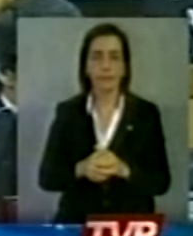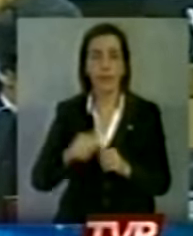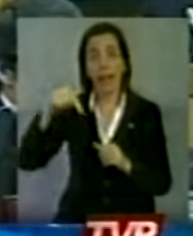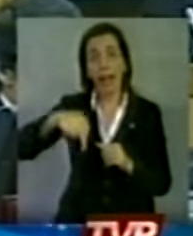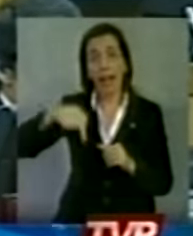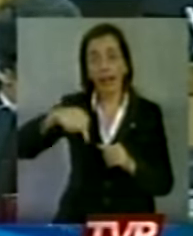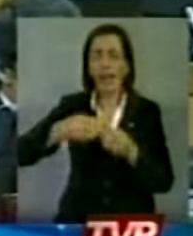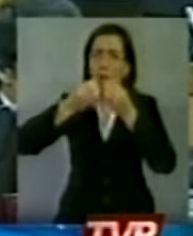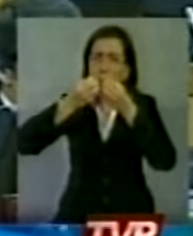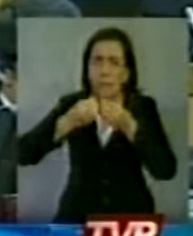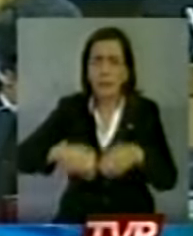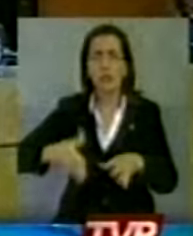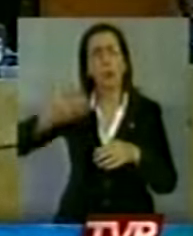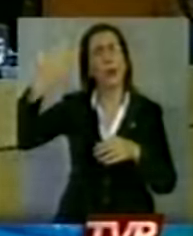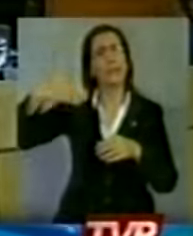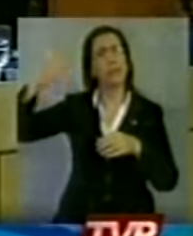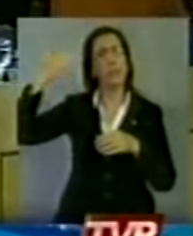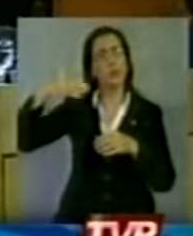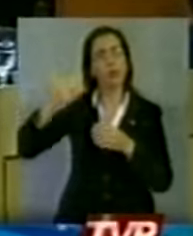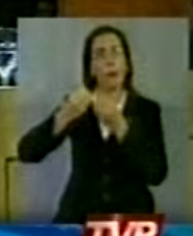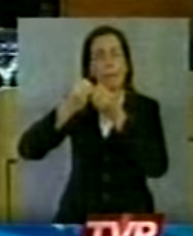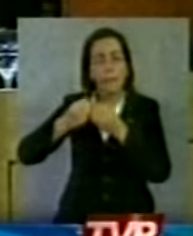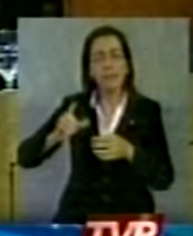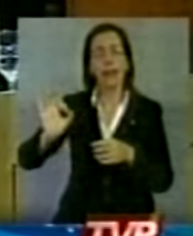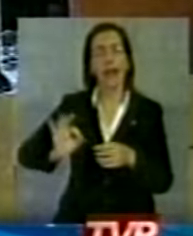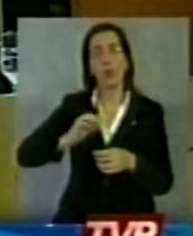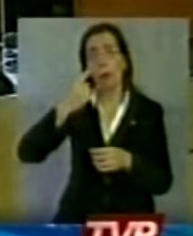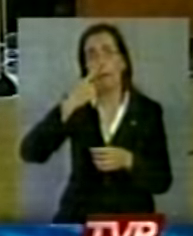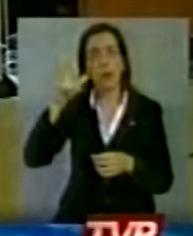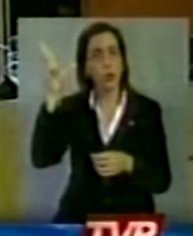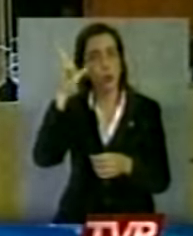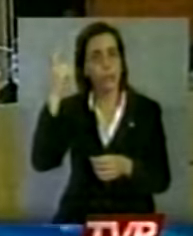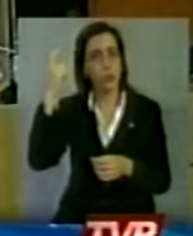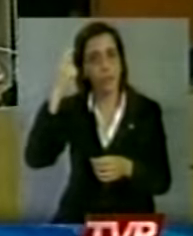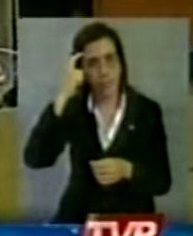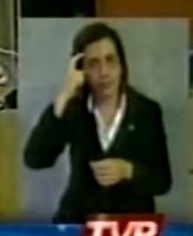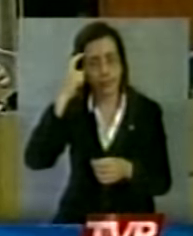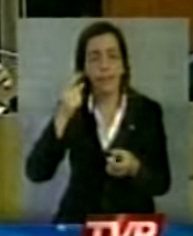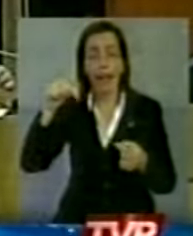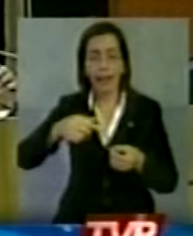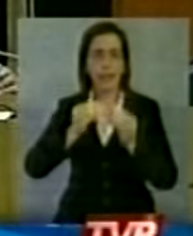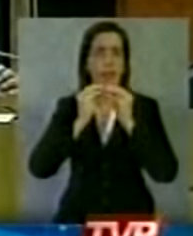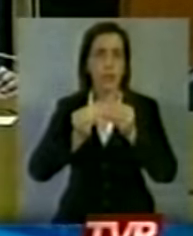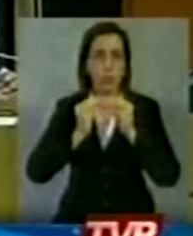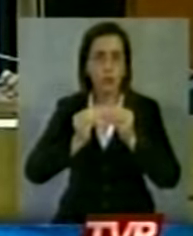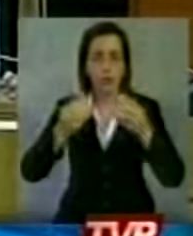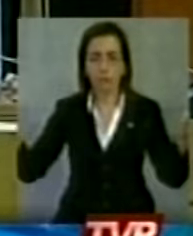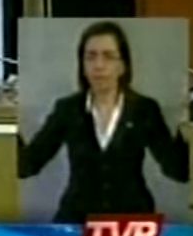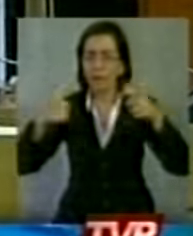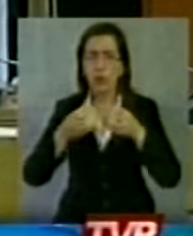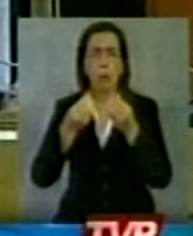Aquí germinó el proceso que se inició en el año 1810. Aquí se reunieron los